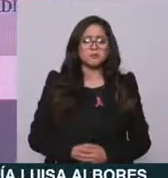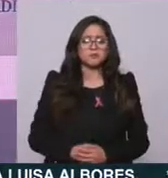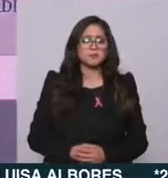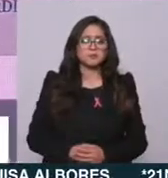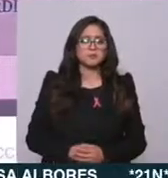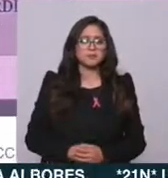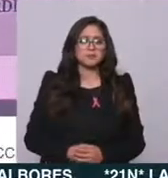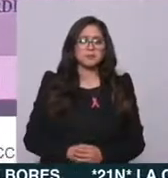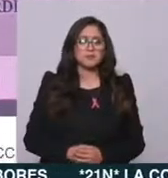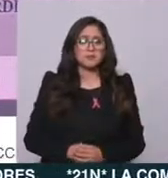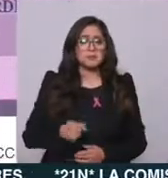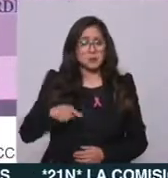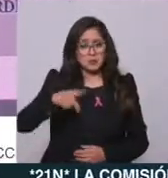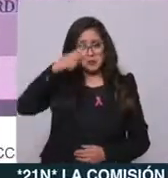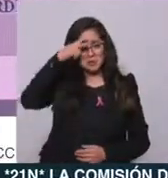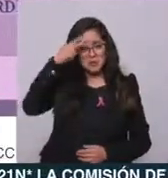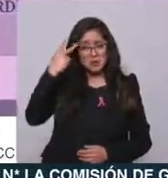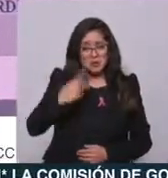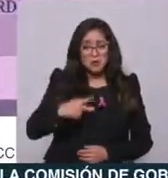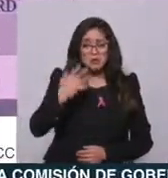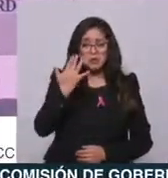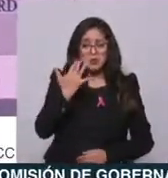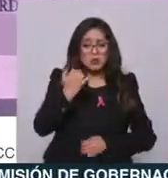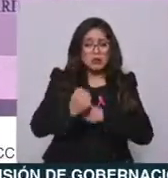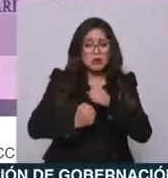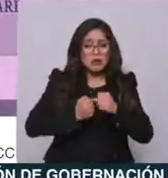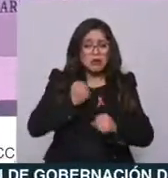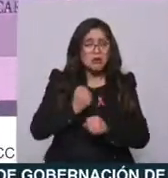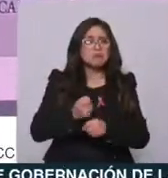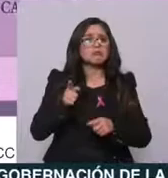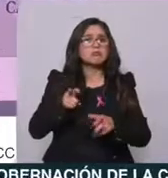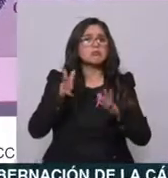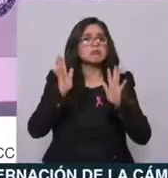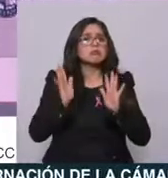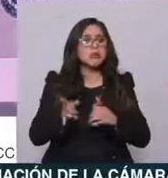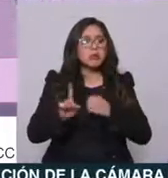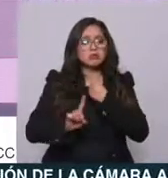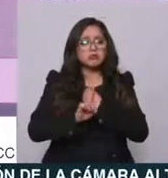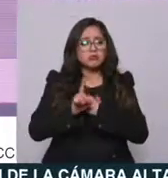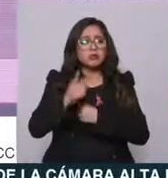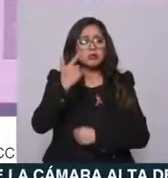mexicano promedio de 50 años en nuestro país ya tiene un riesgo de